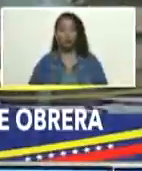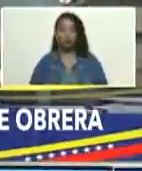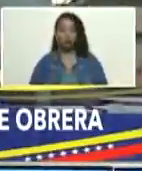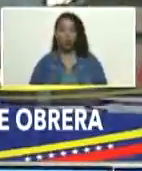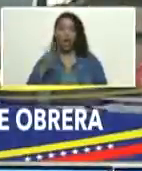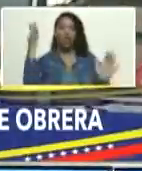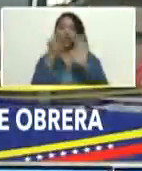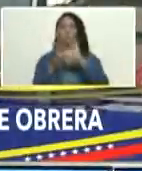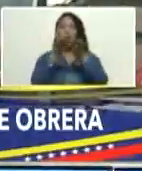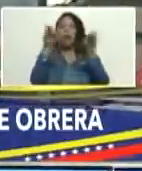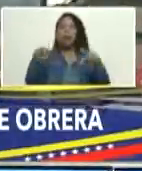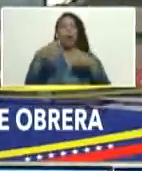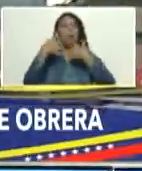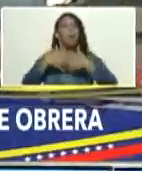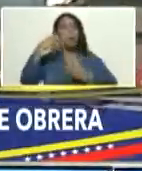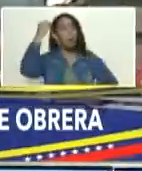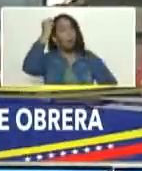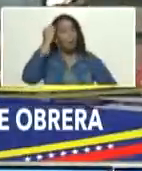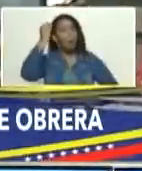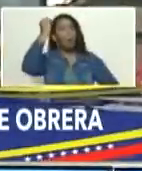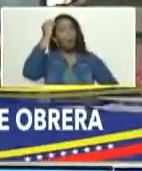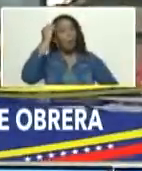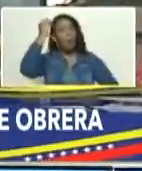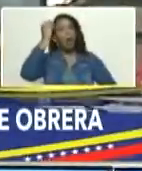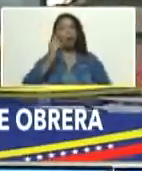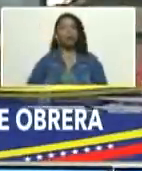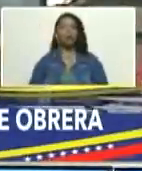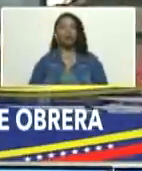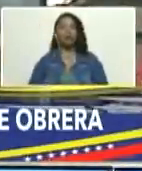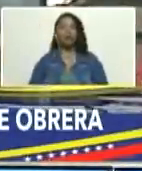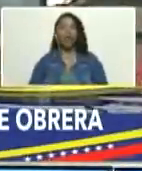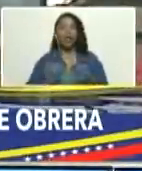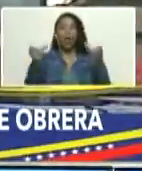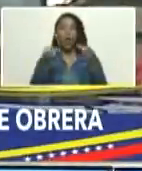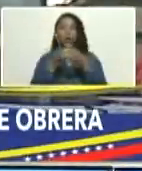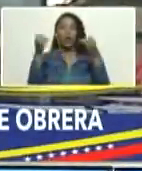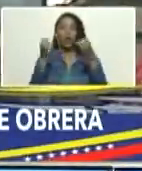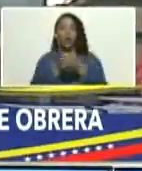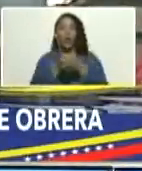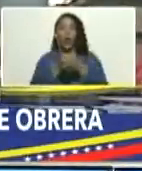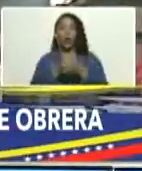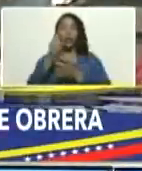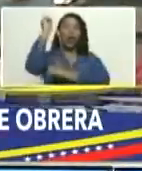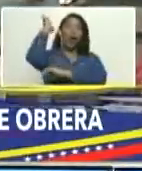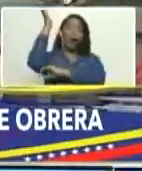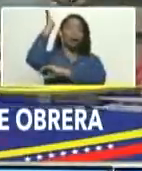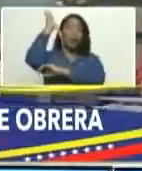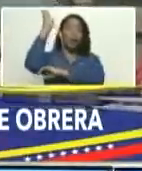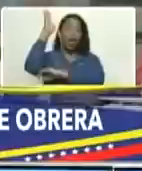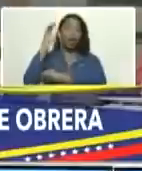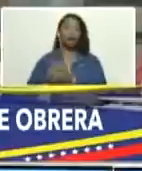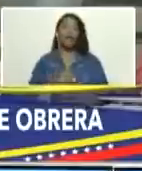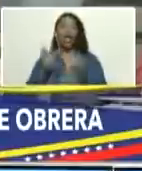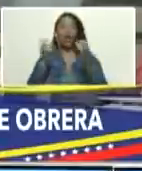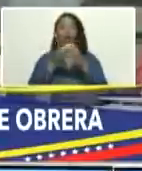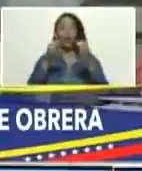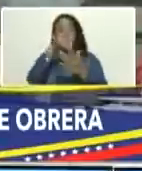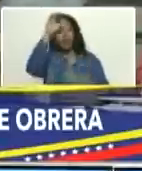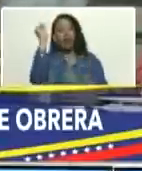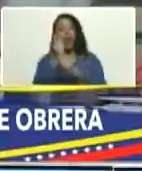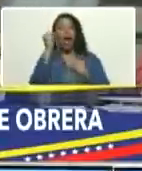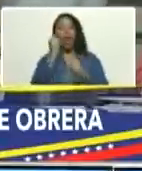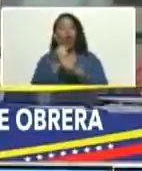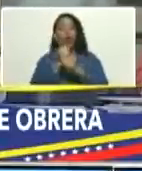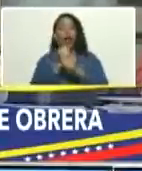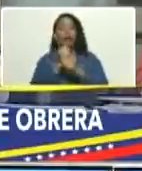la mesa del análisis, del debate, de los colectivos, de las asambleas, de la clase obrera, del